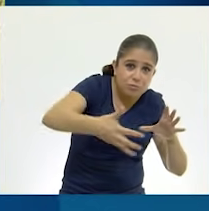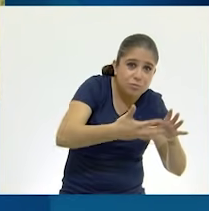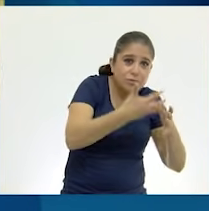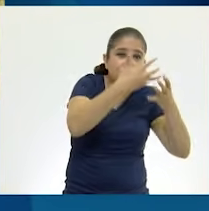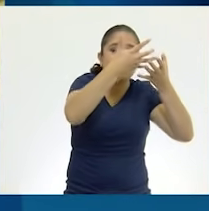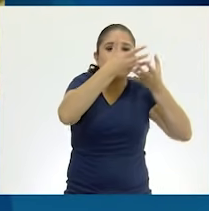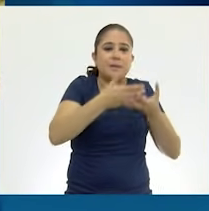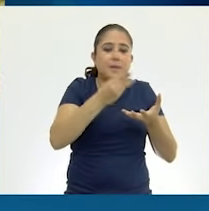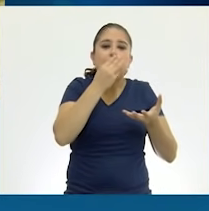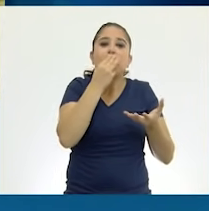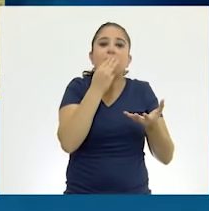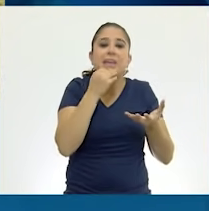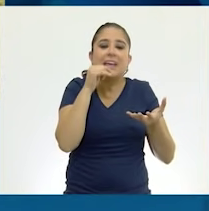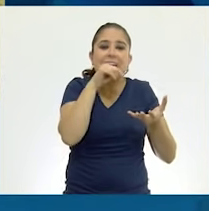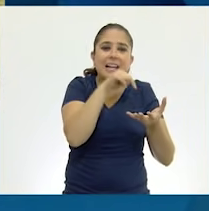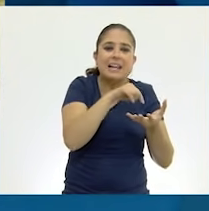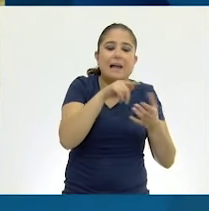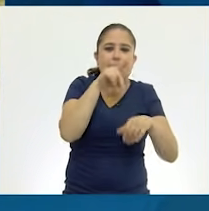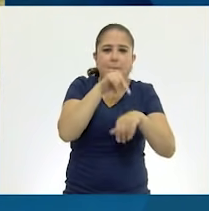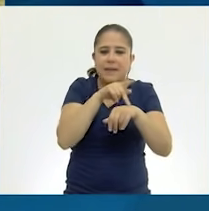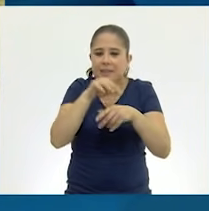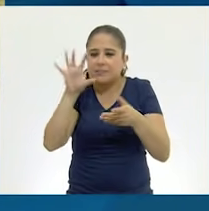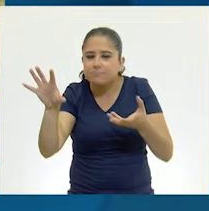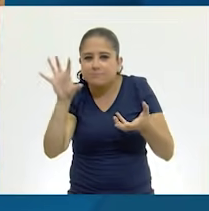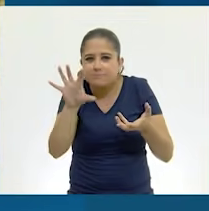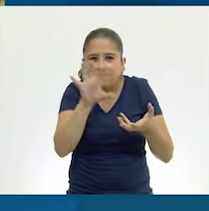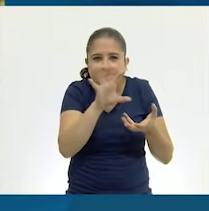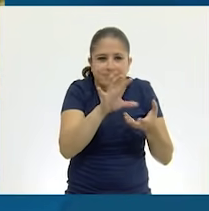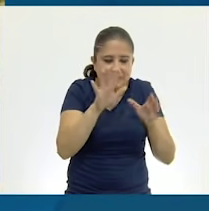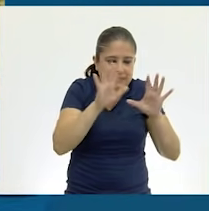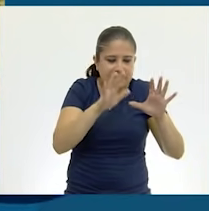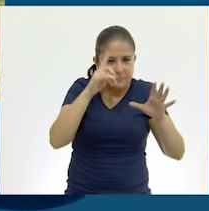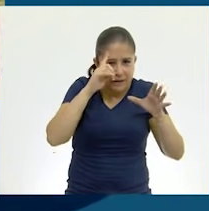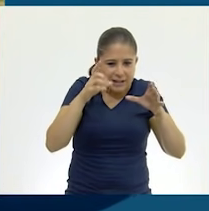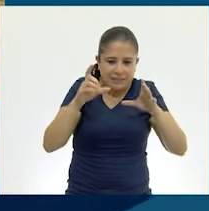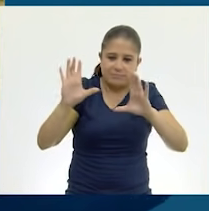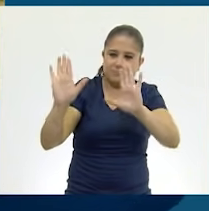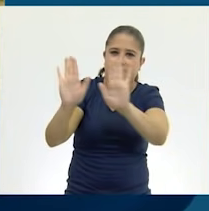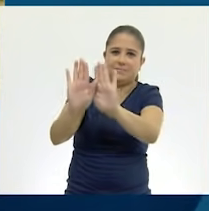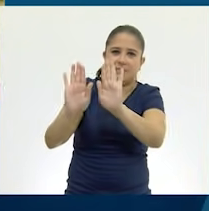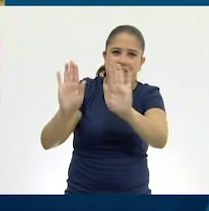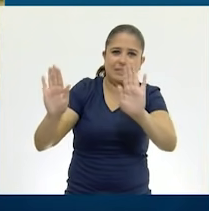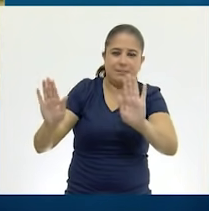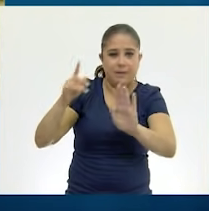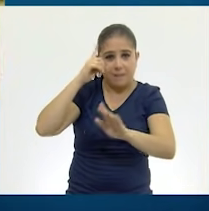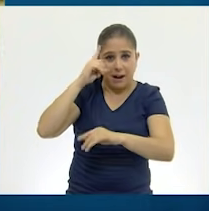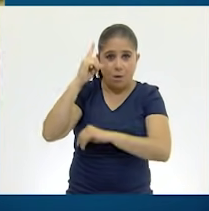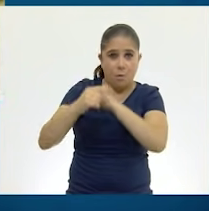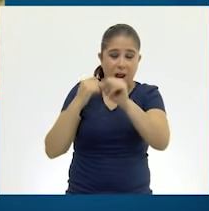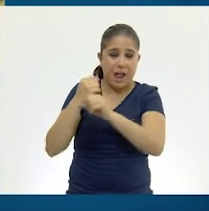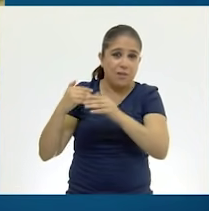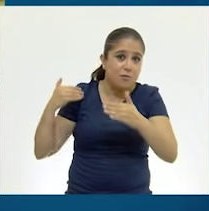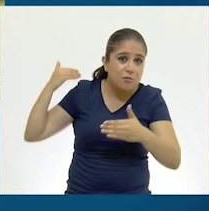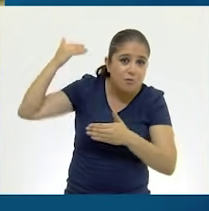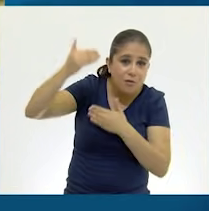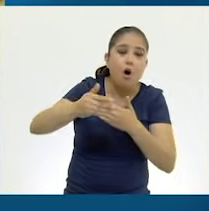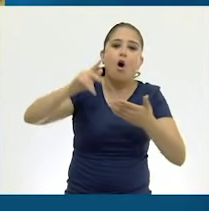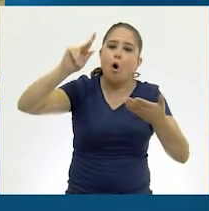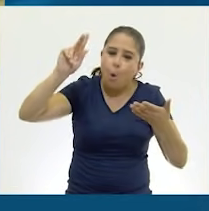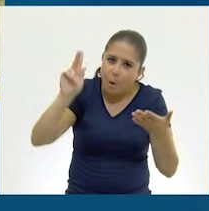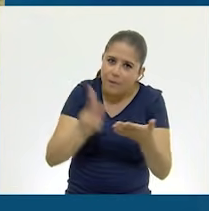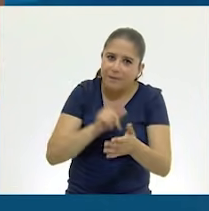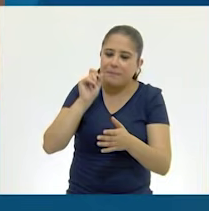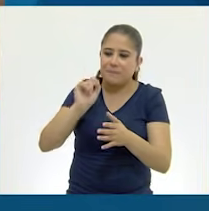entonces ellos acomodaban las piedritas y le tapaban bien el agujerito para que el otro año volver a sacar